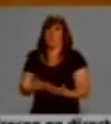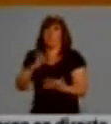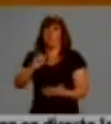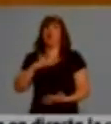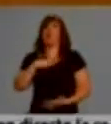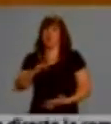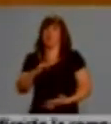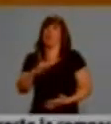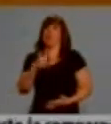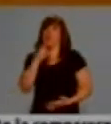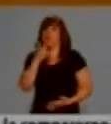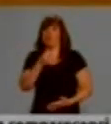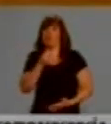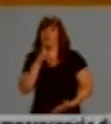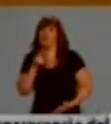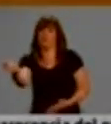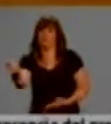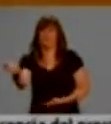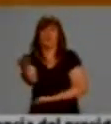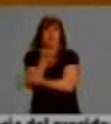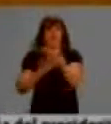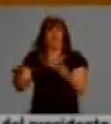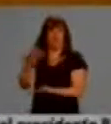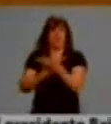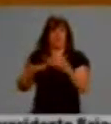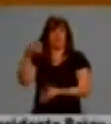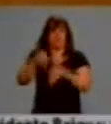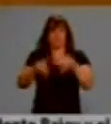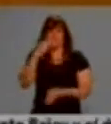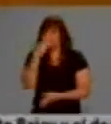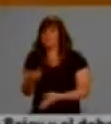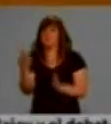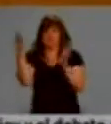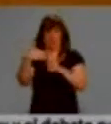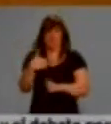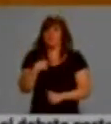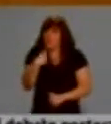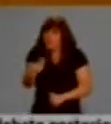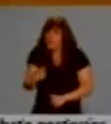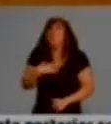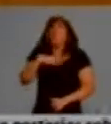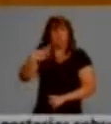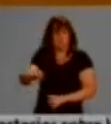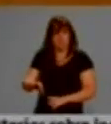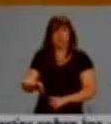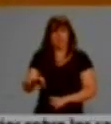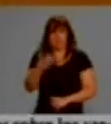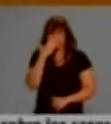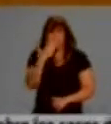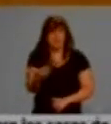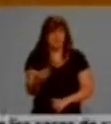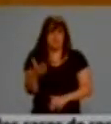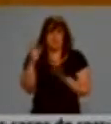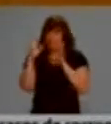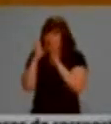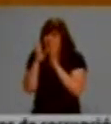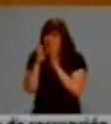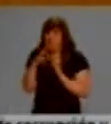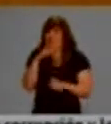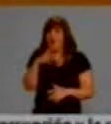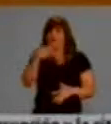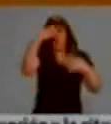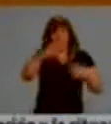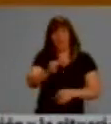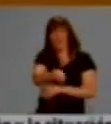de fuga y que no colabora sinceramente con la justicia. Es, digo, puede ser, sinceramente, aberrante dar más